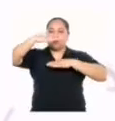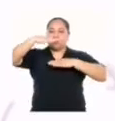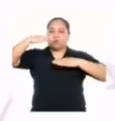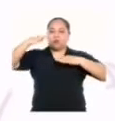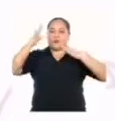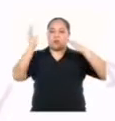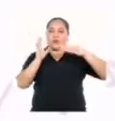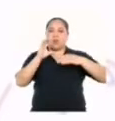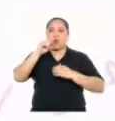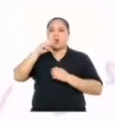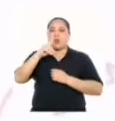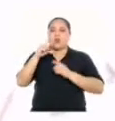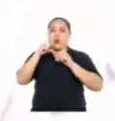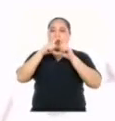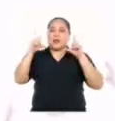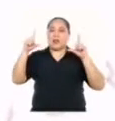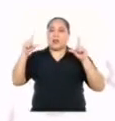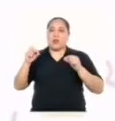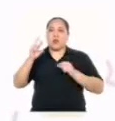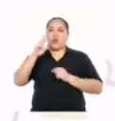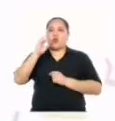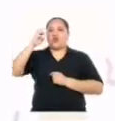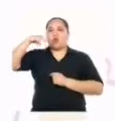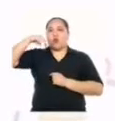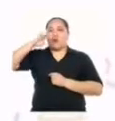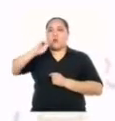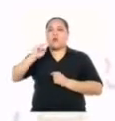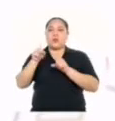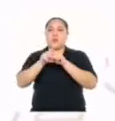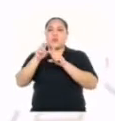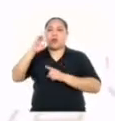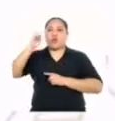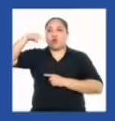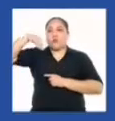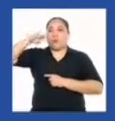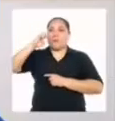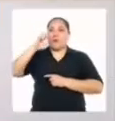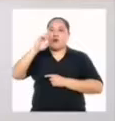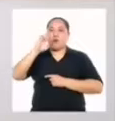cuadrado, rectángulo, rombo y el romboide.